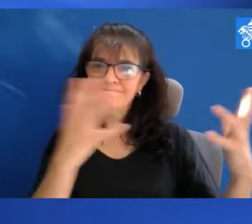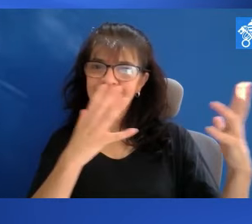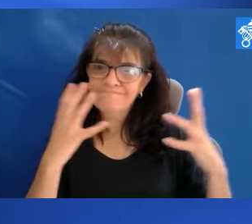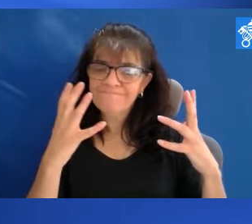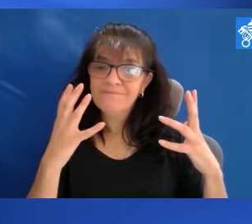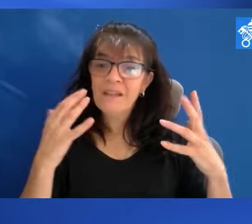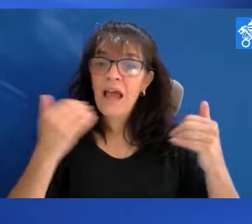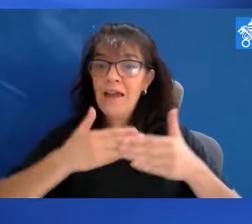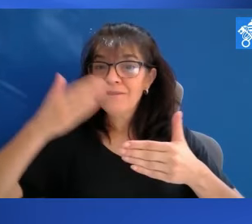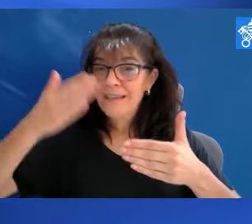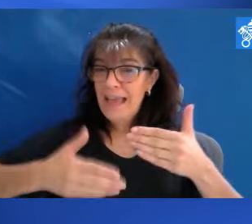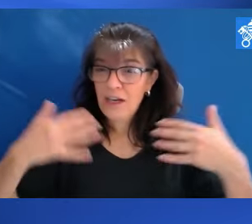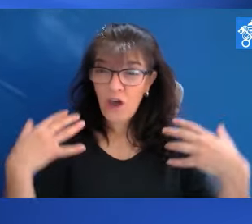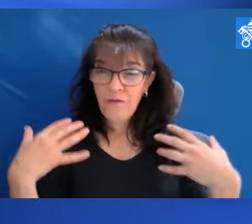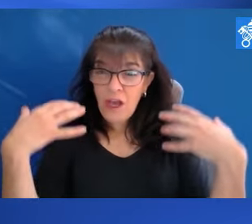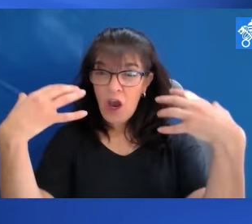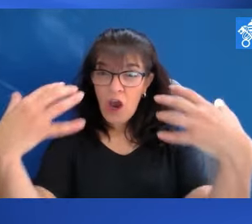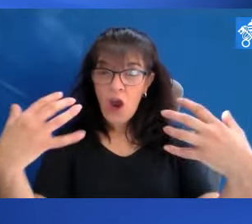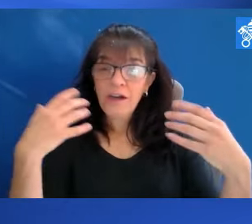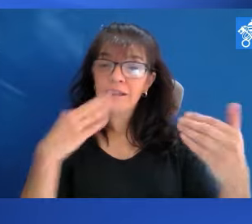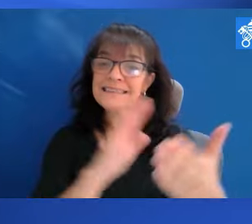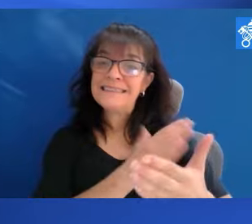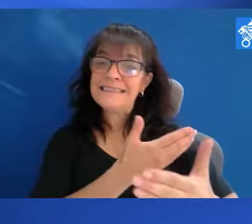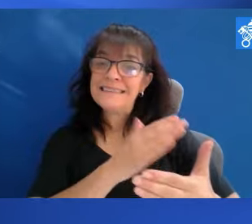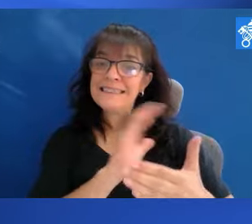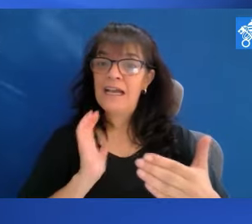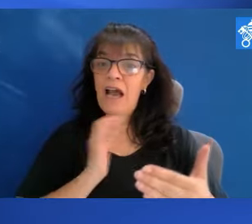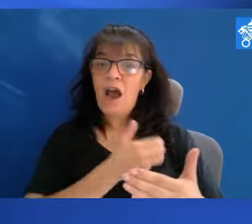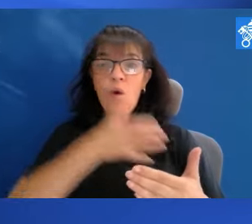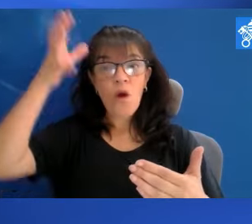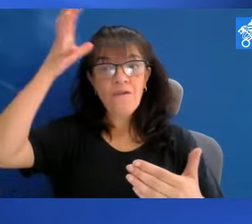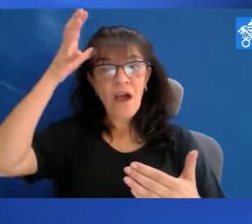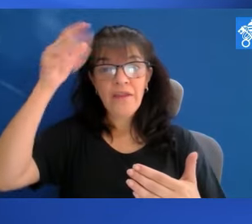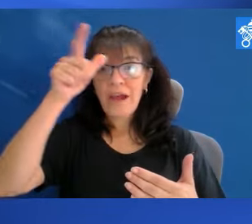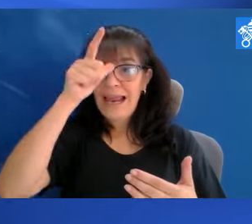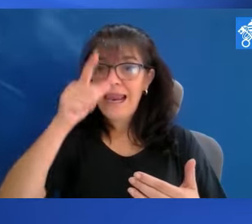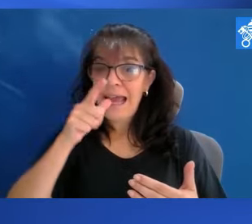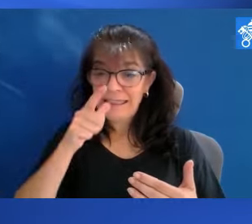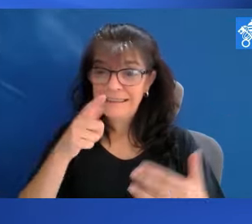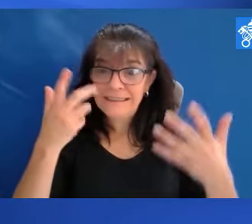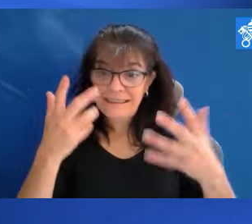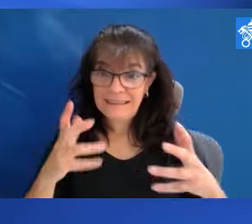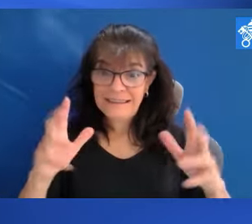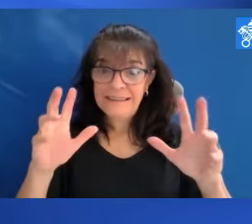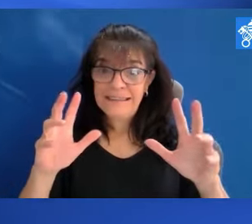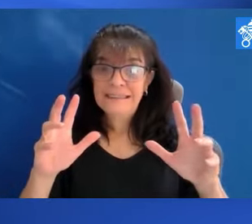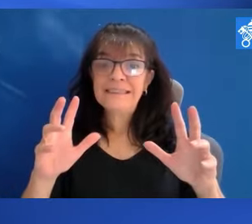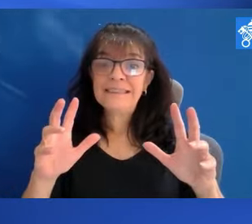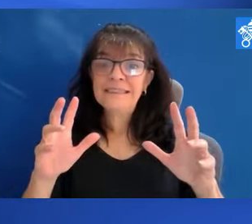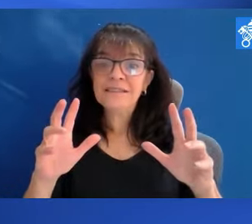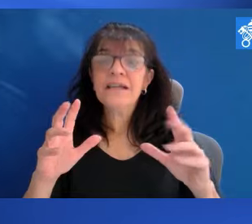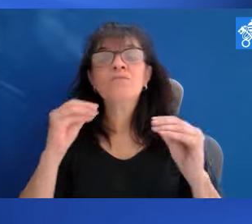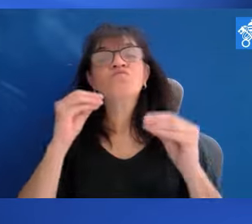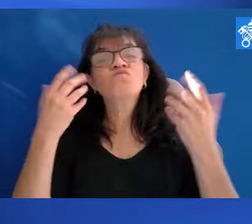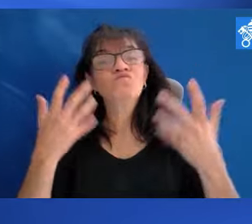Al final de este encuentro se cantará el Padre Nuestro en latín. Después, su santidad impartirá